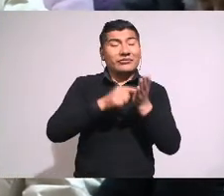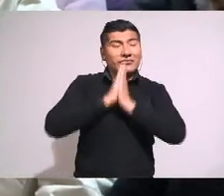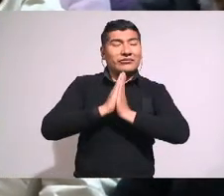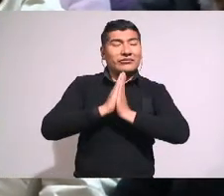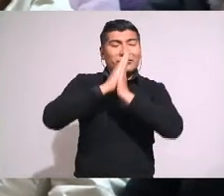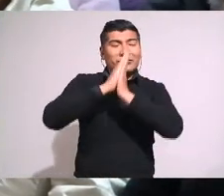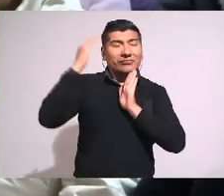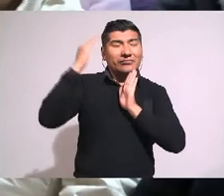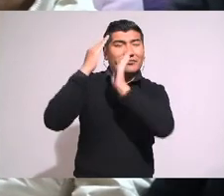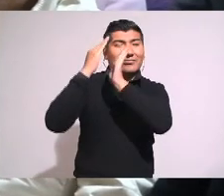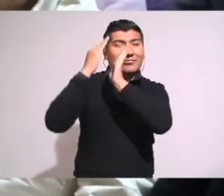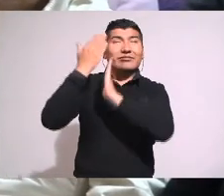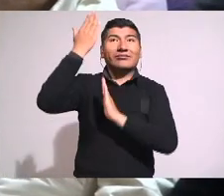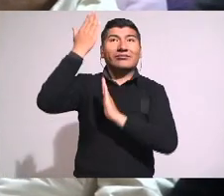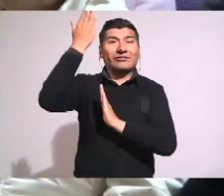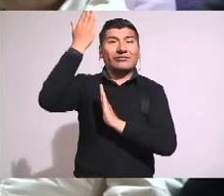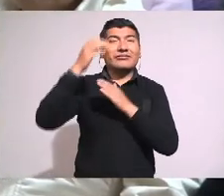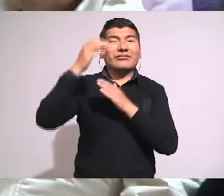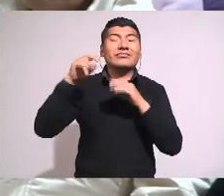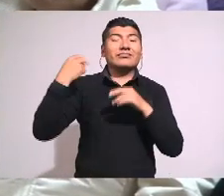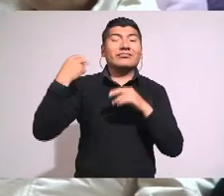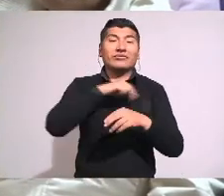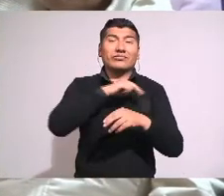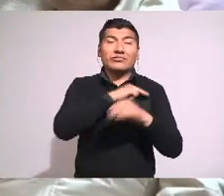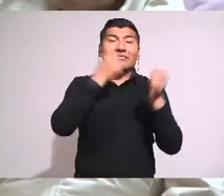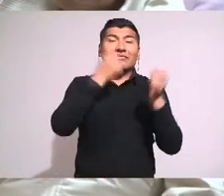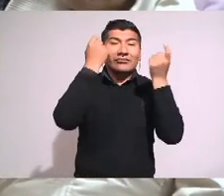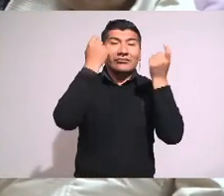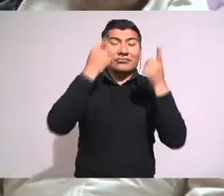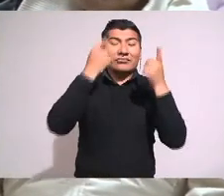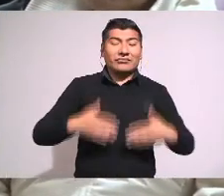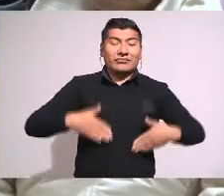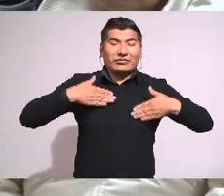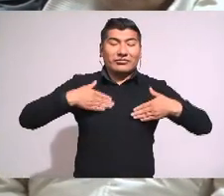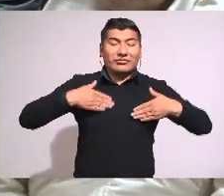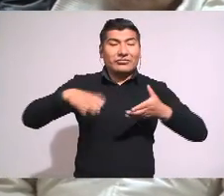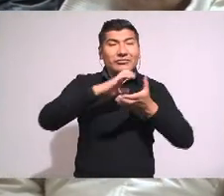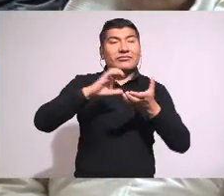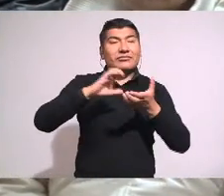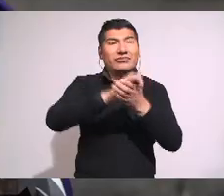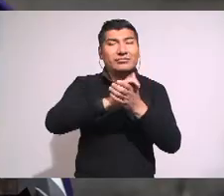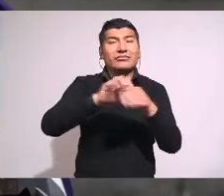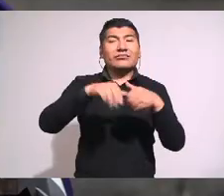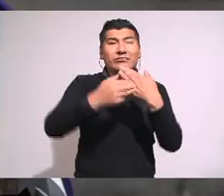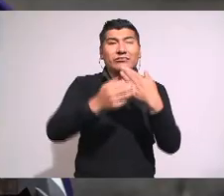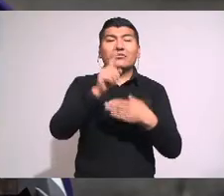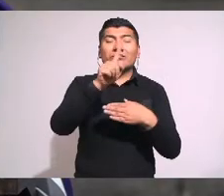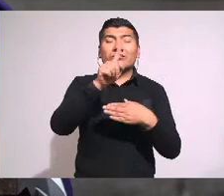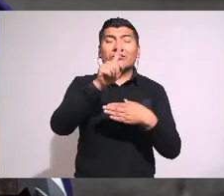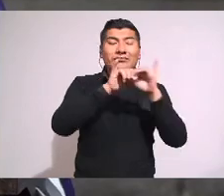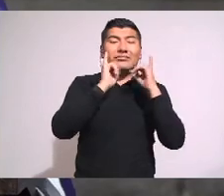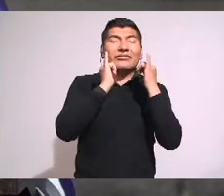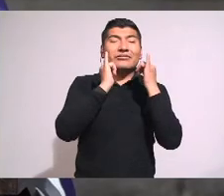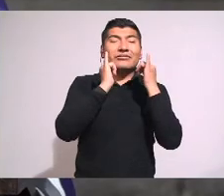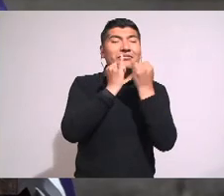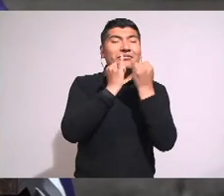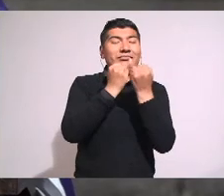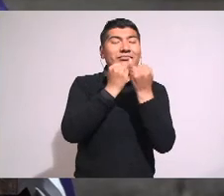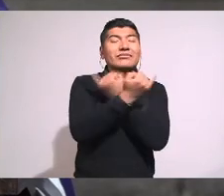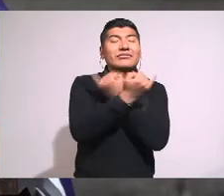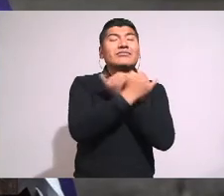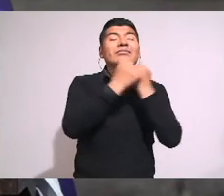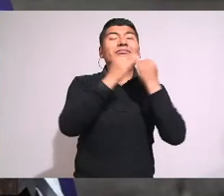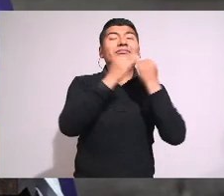Él, hace que entendamos la vida matrimonial como una institución